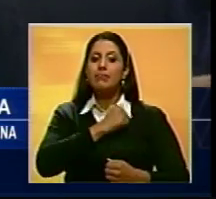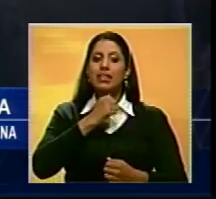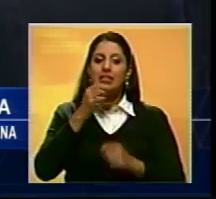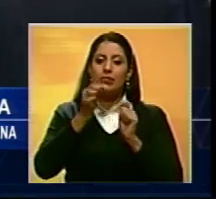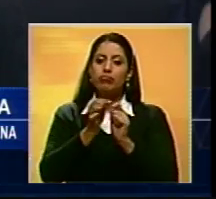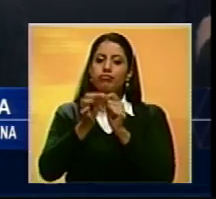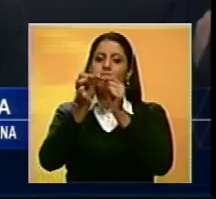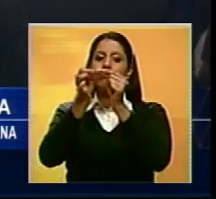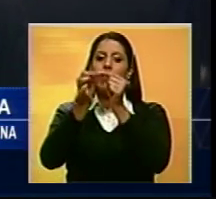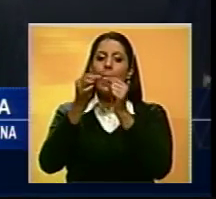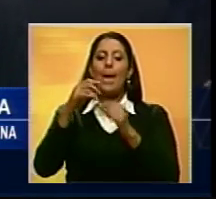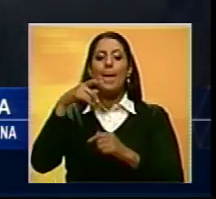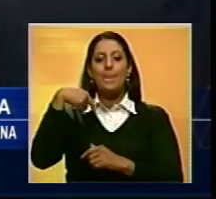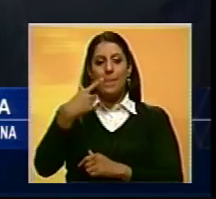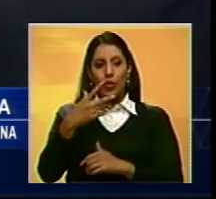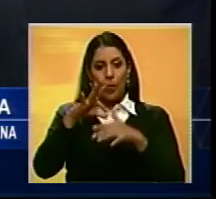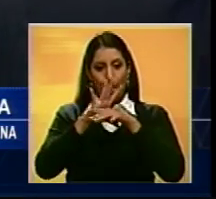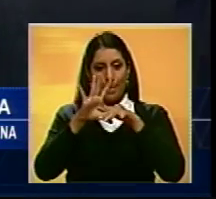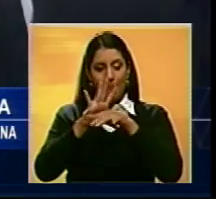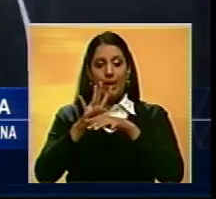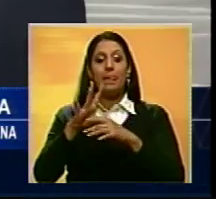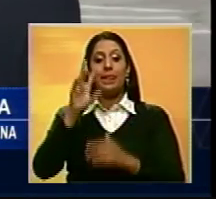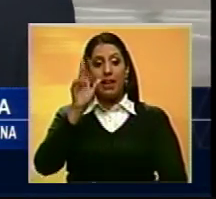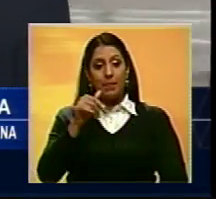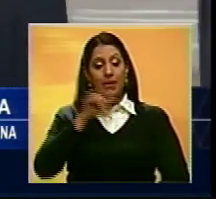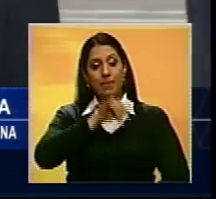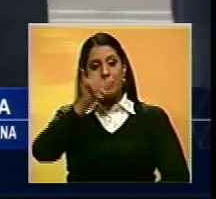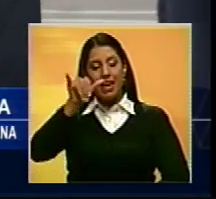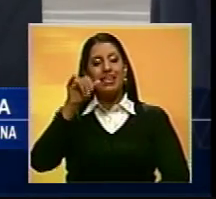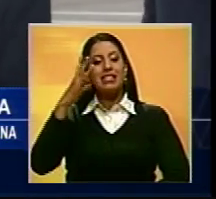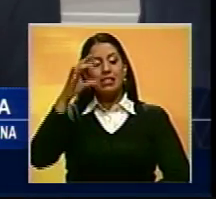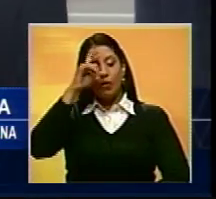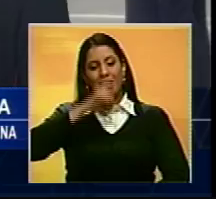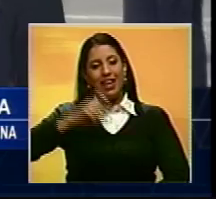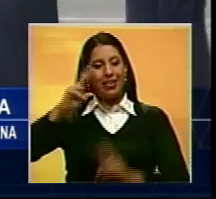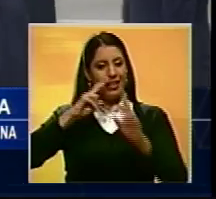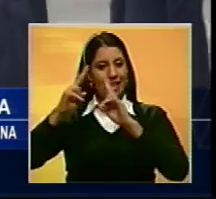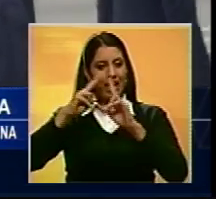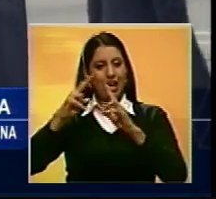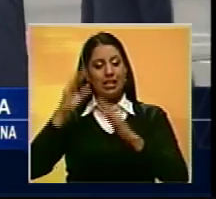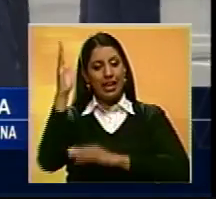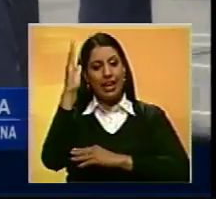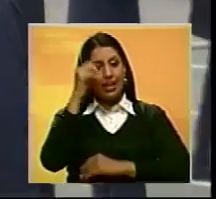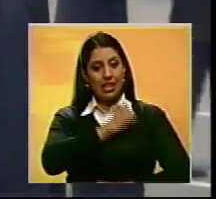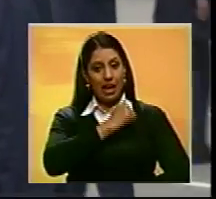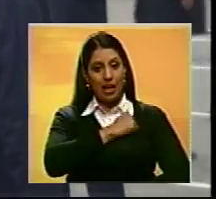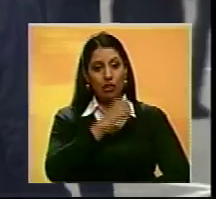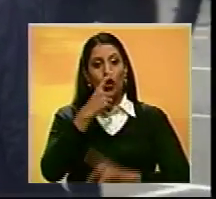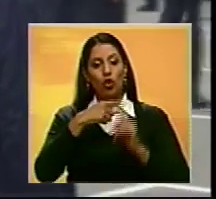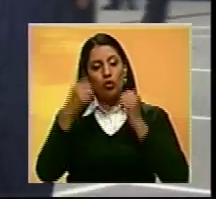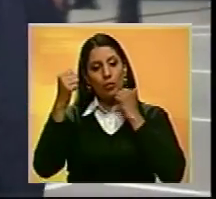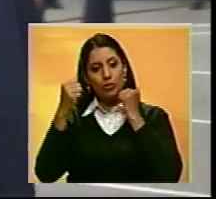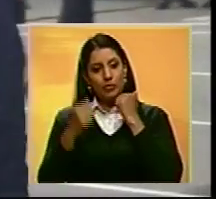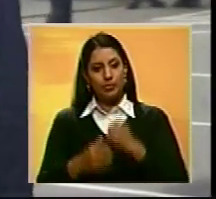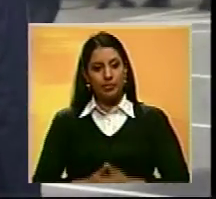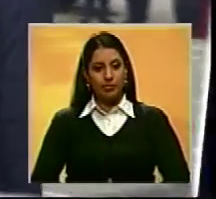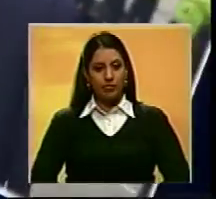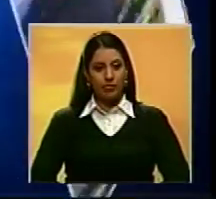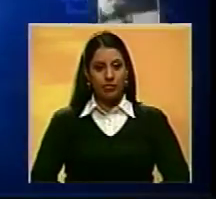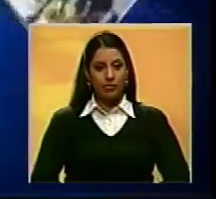próximo martes en Malmö. El viaje también celebra 50 años de relaciones entre la Iglesia Católica y la Protestante.